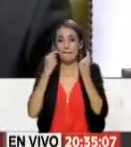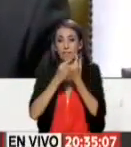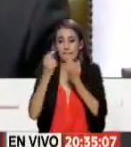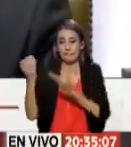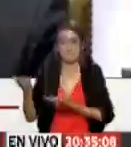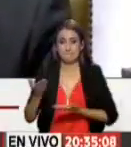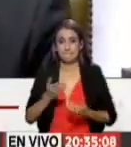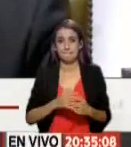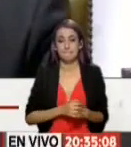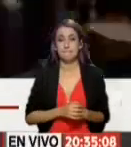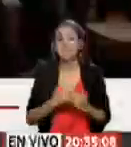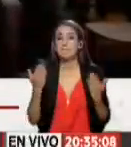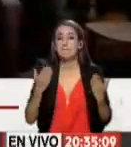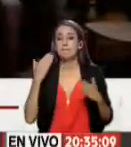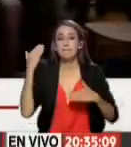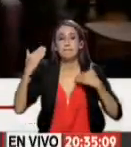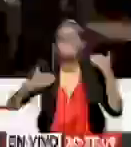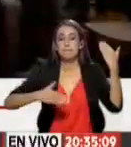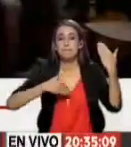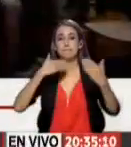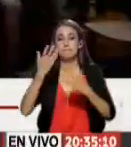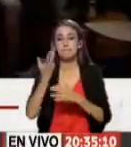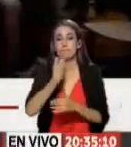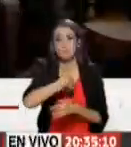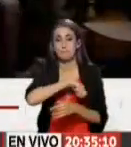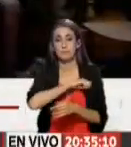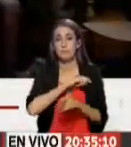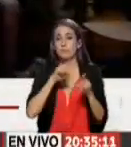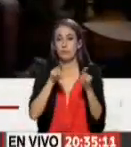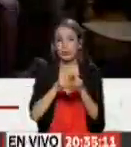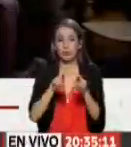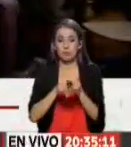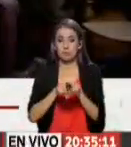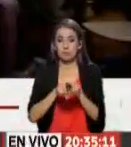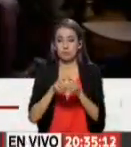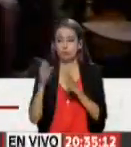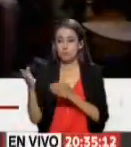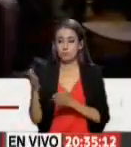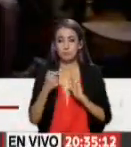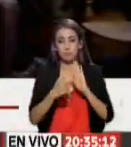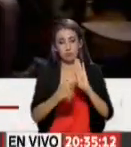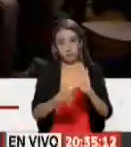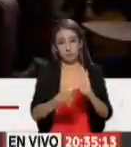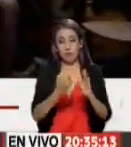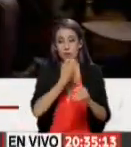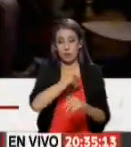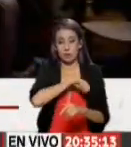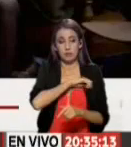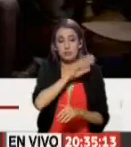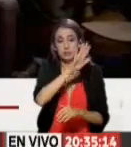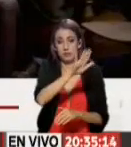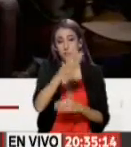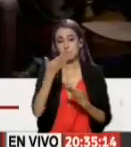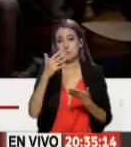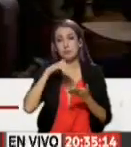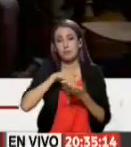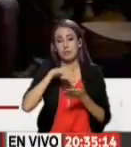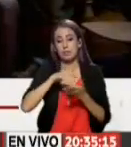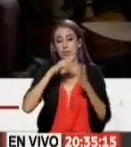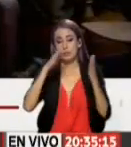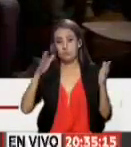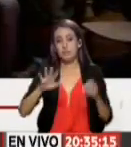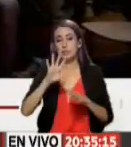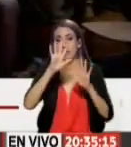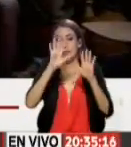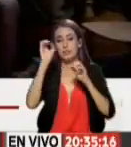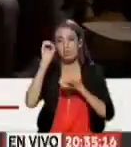exterior lo hacen en España. Y los que lo hacen en España constituyen el 10% de